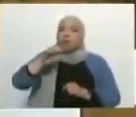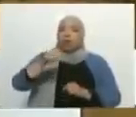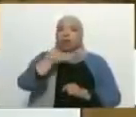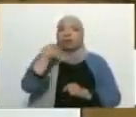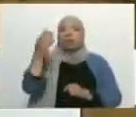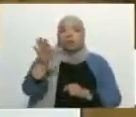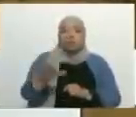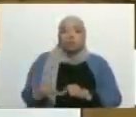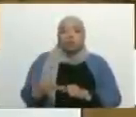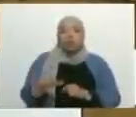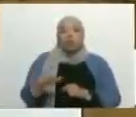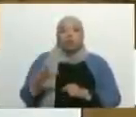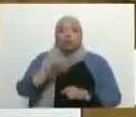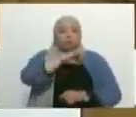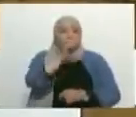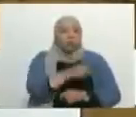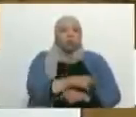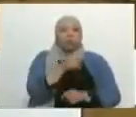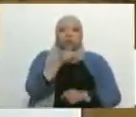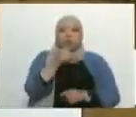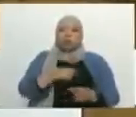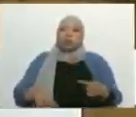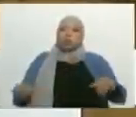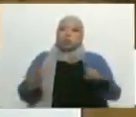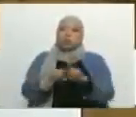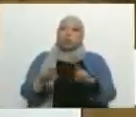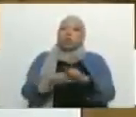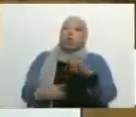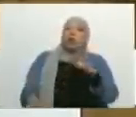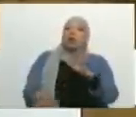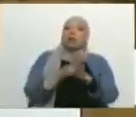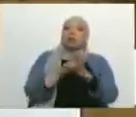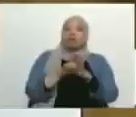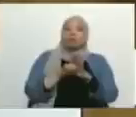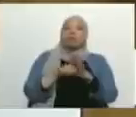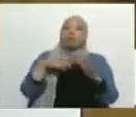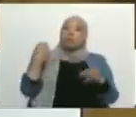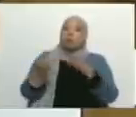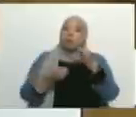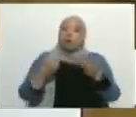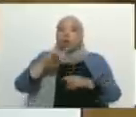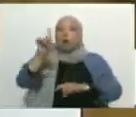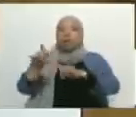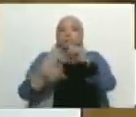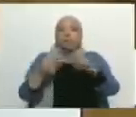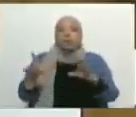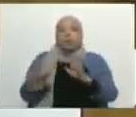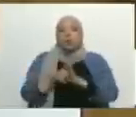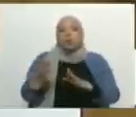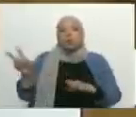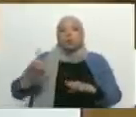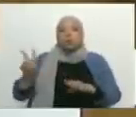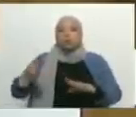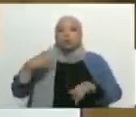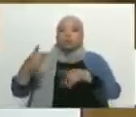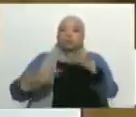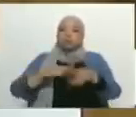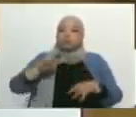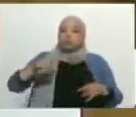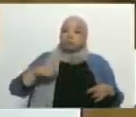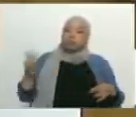ya que lo podemos enmendar de igual manera en la ley que está en consulta pública, presidente, colegas